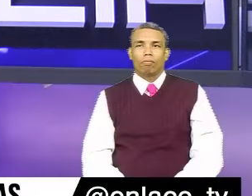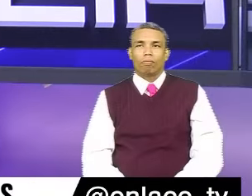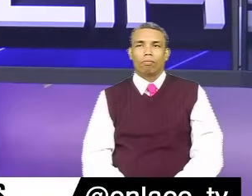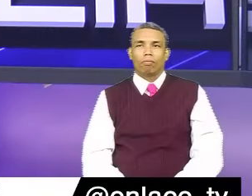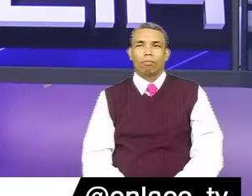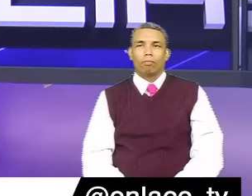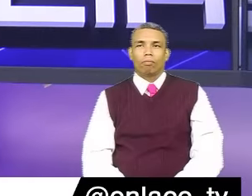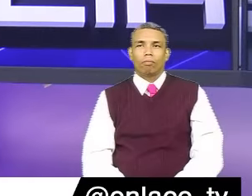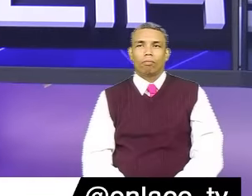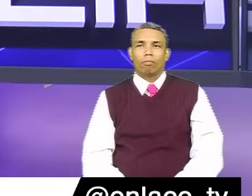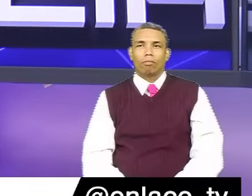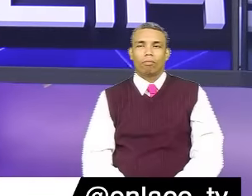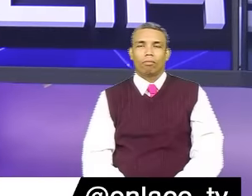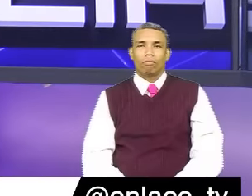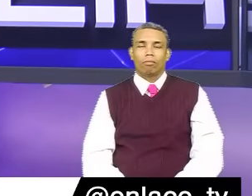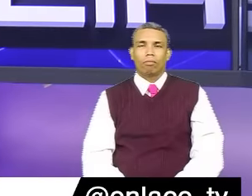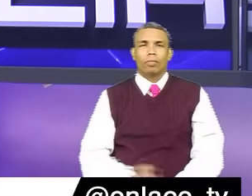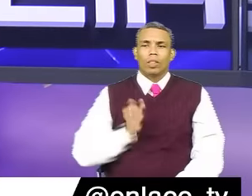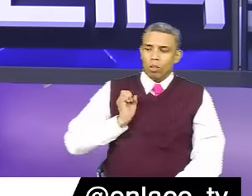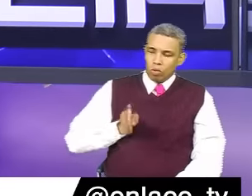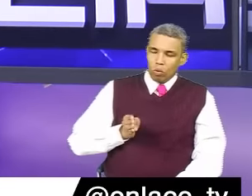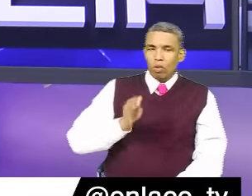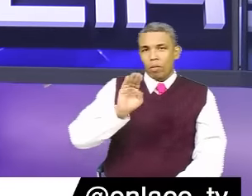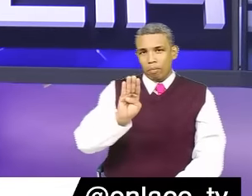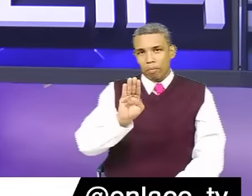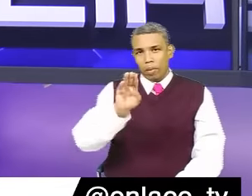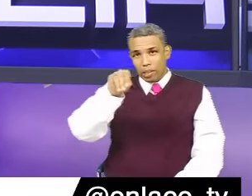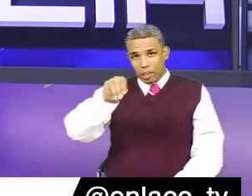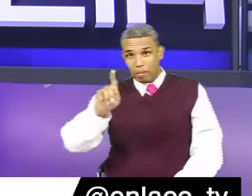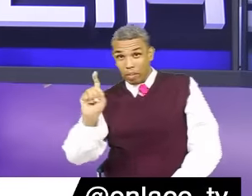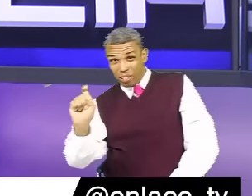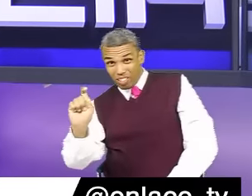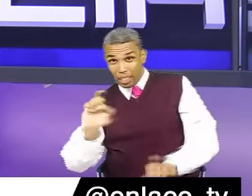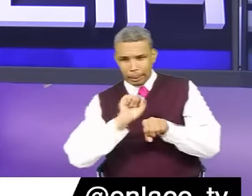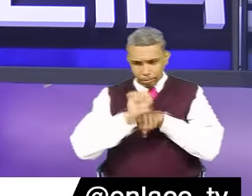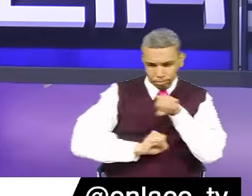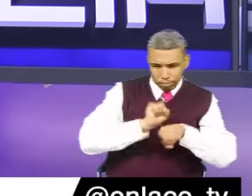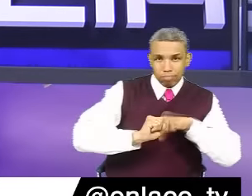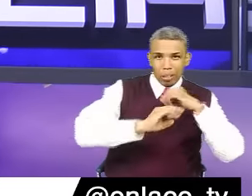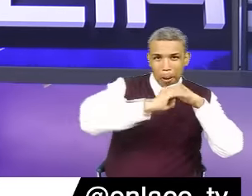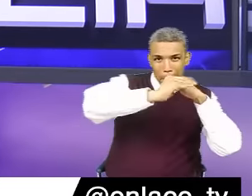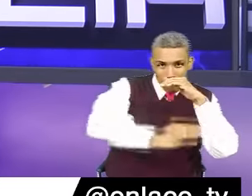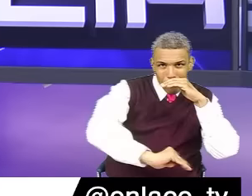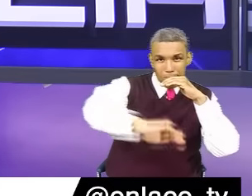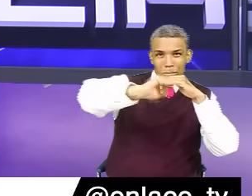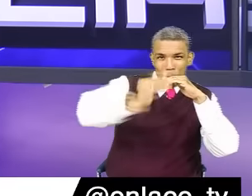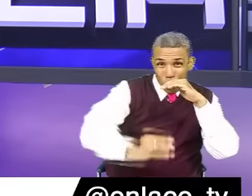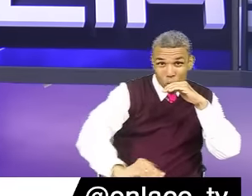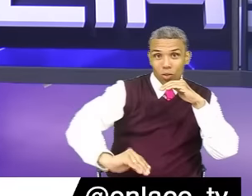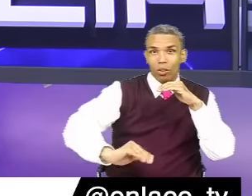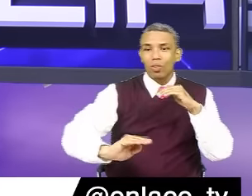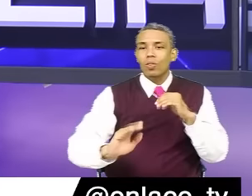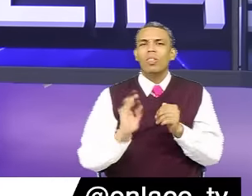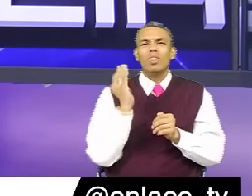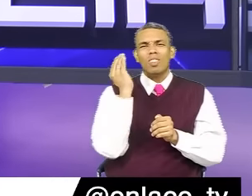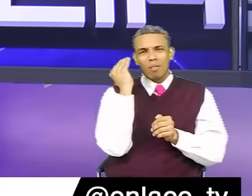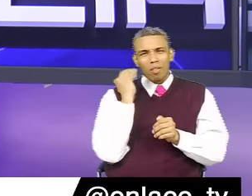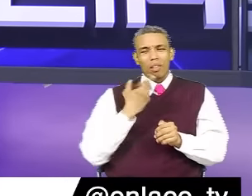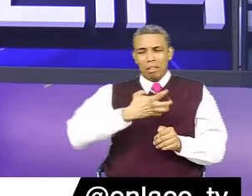Pilotos barranqueños del Club BMX Barranca Bermeja brillaron en la reciente válida nacional de esta disciplina que justamente se corrió en Barranca